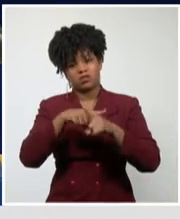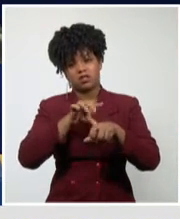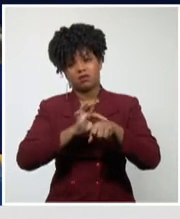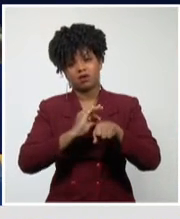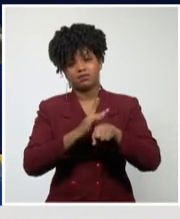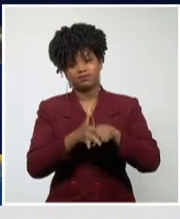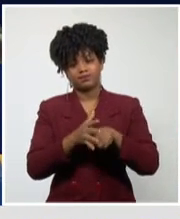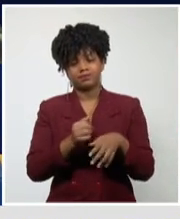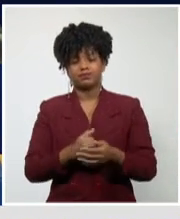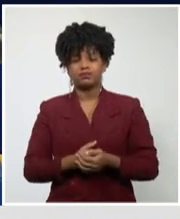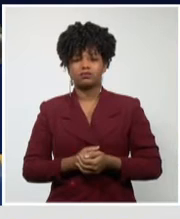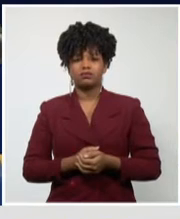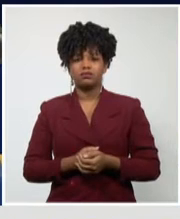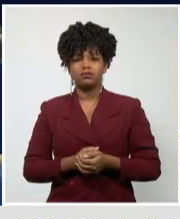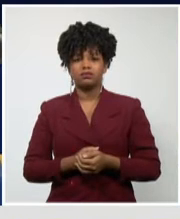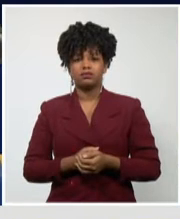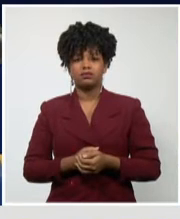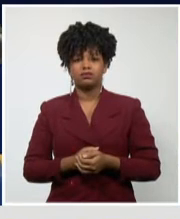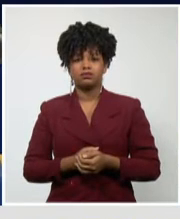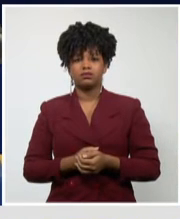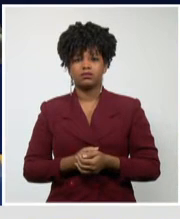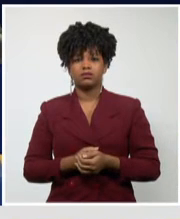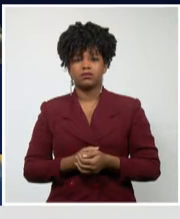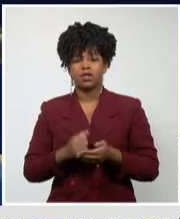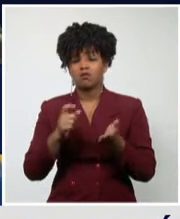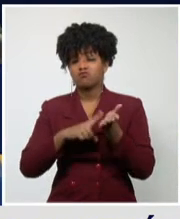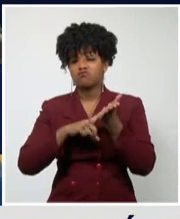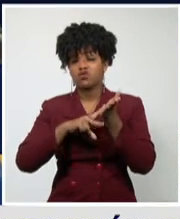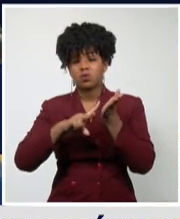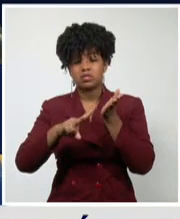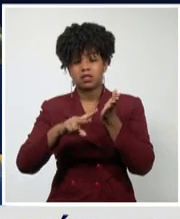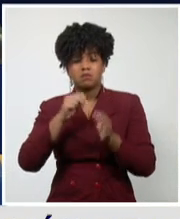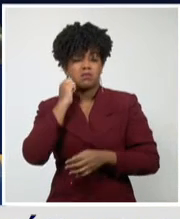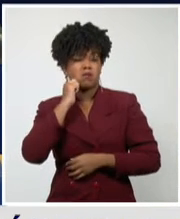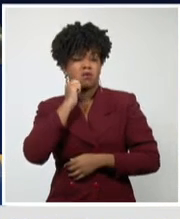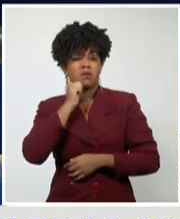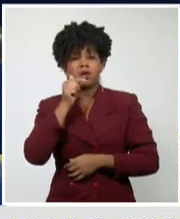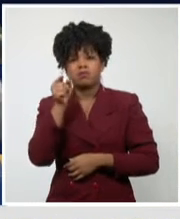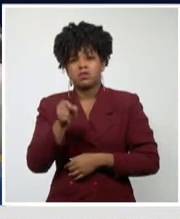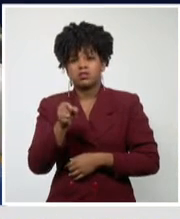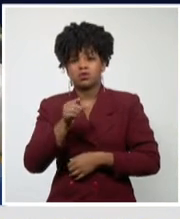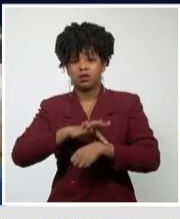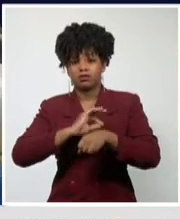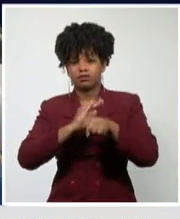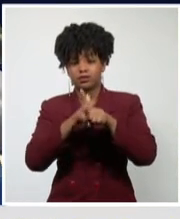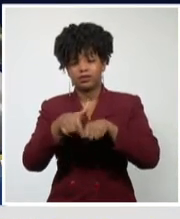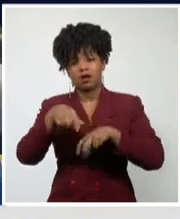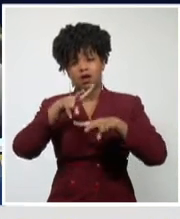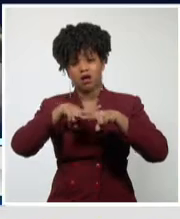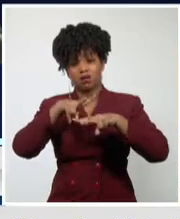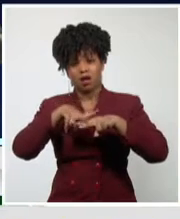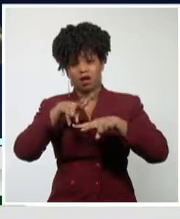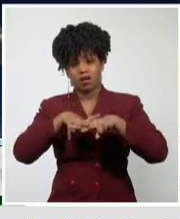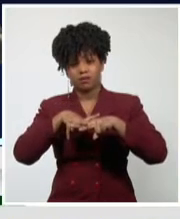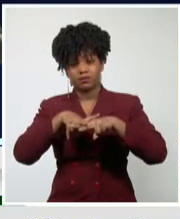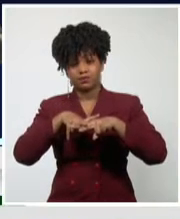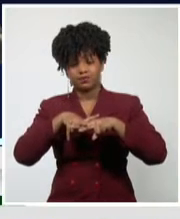La provincia que aportó el mayor número de casos confirmados pues fue La Habana, la cual